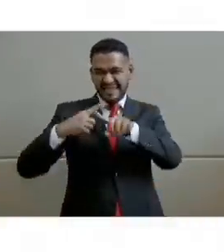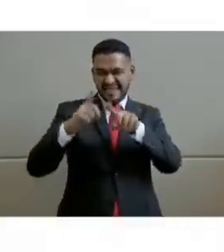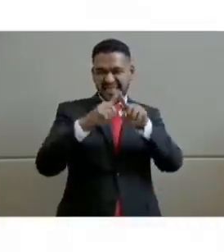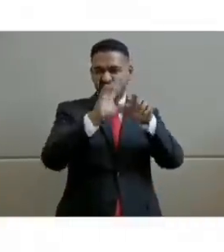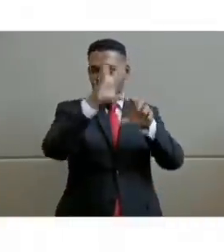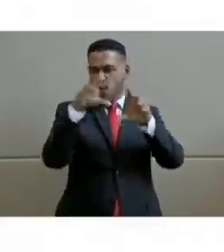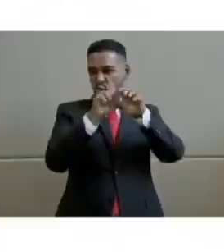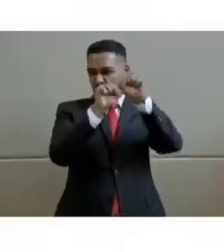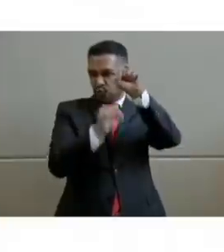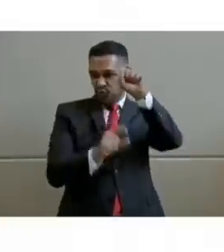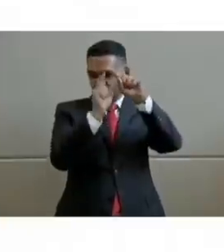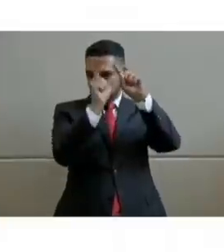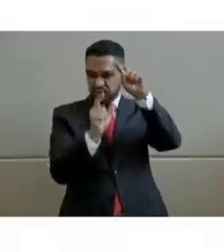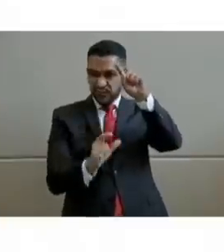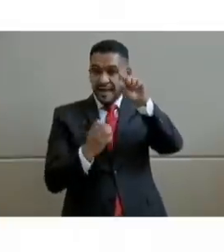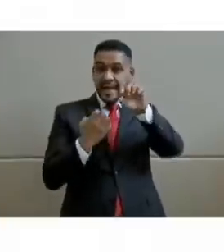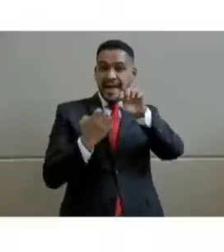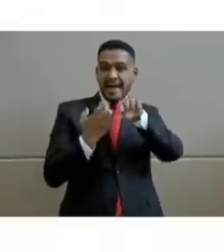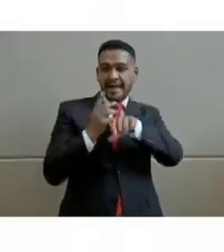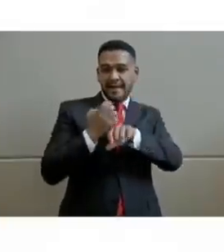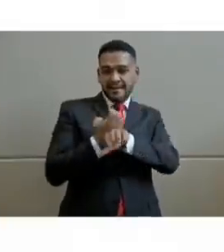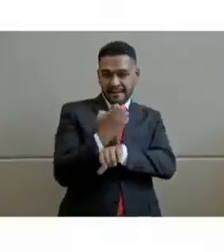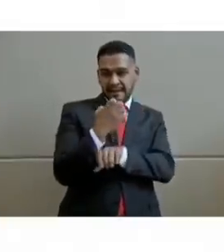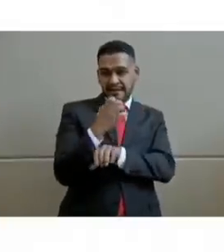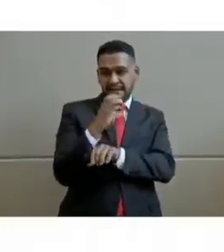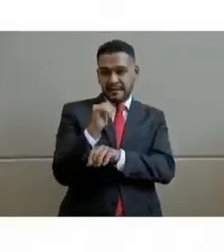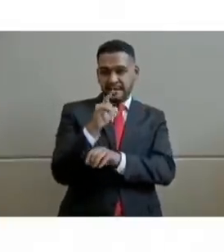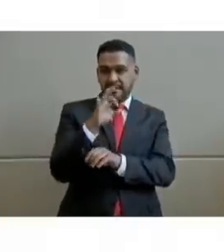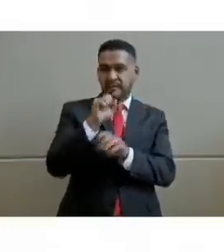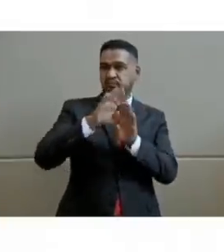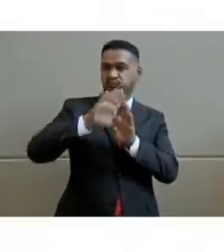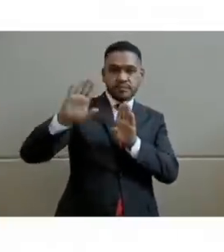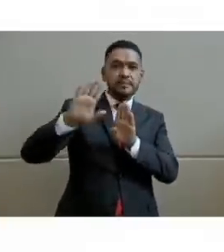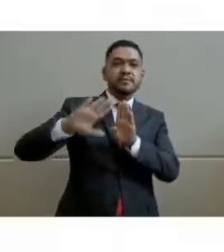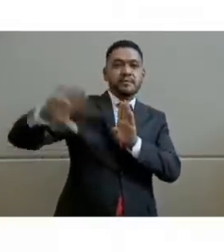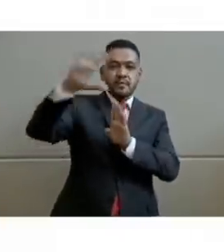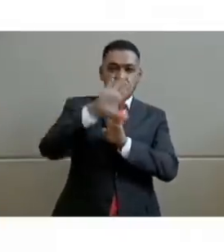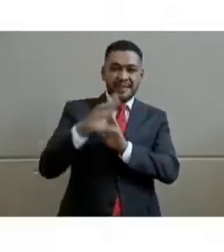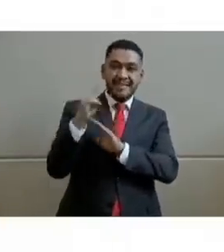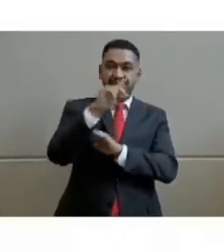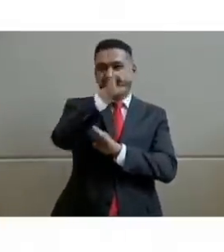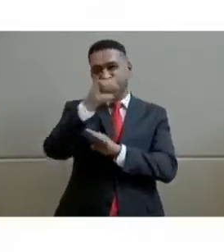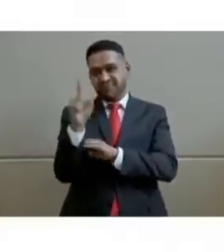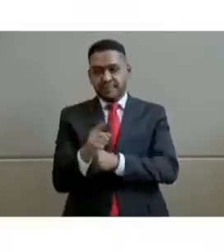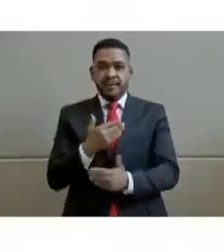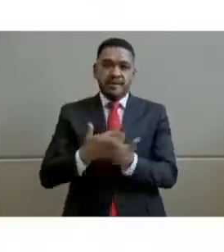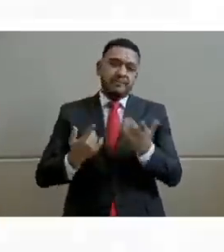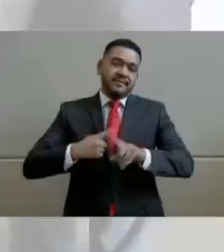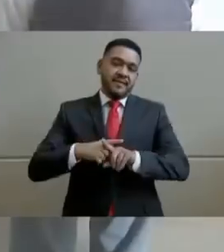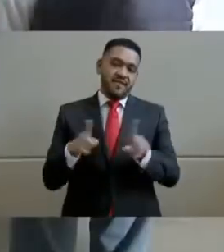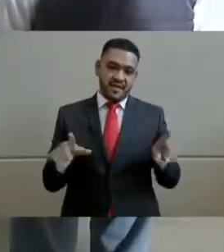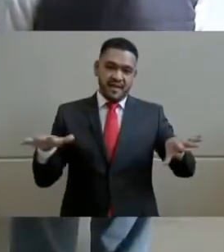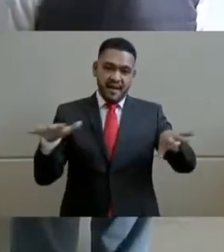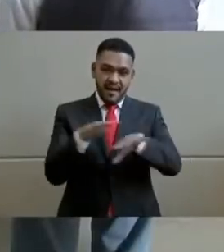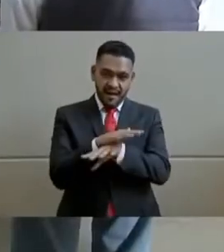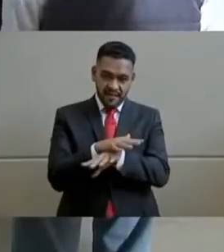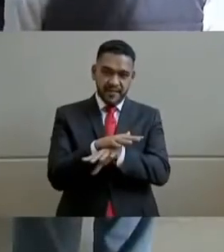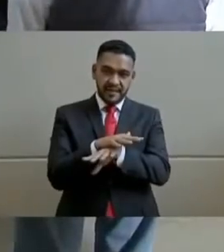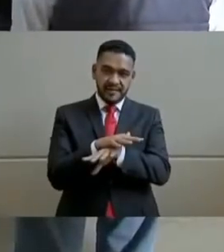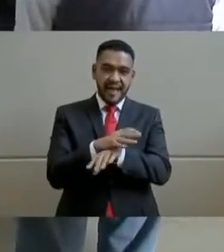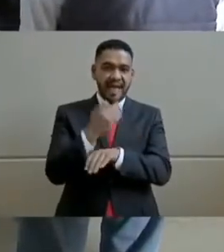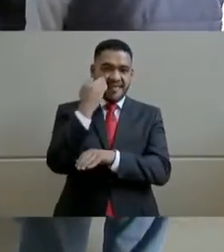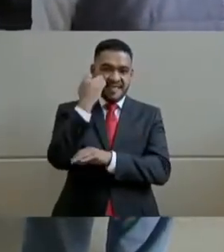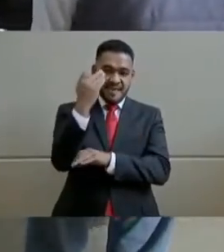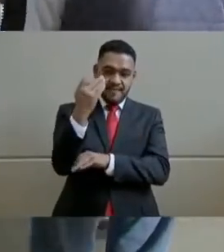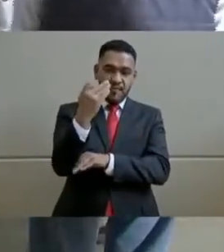parte sureste del estado de California, tenían que hacer esto. Y actualmente eso significa de ahorro